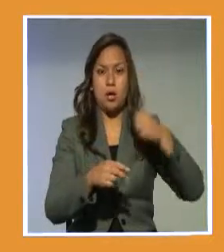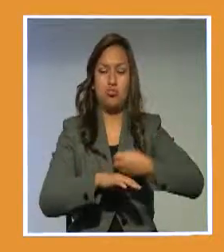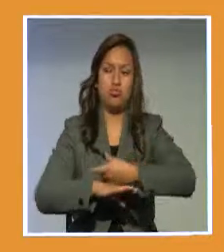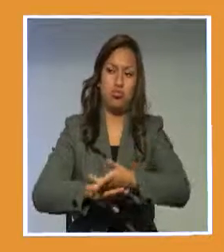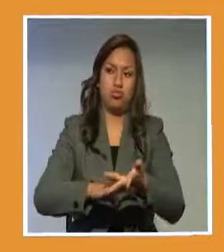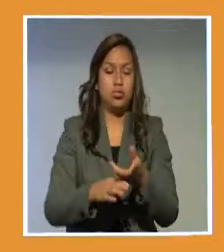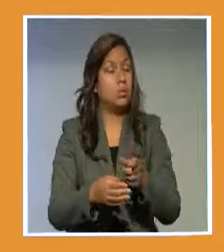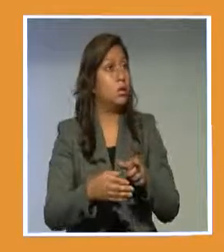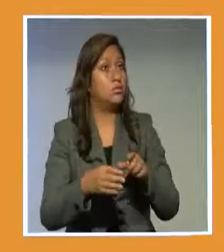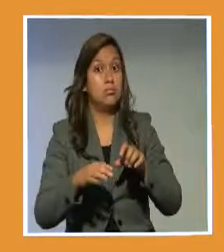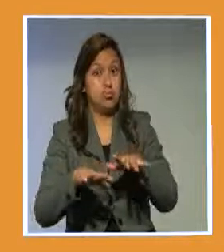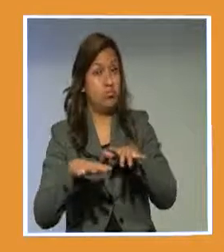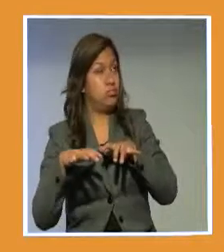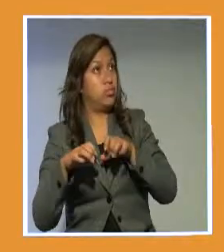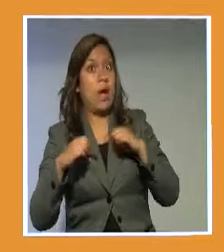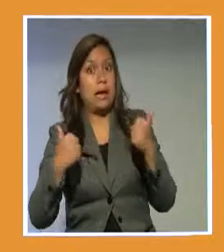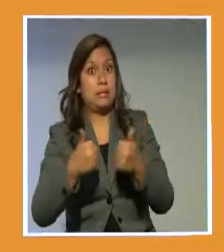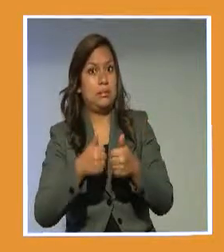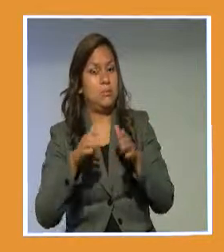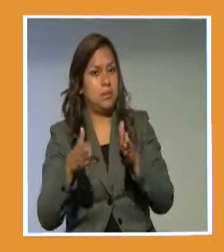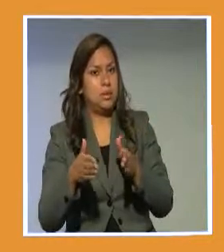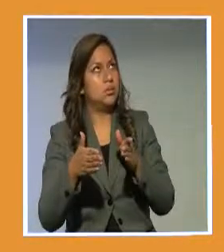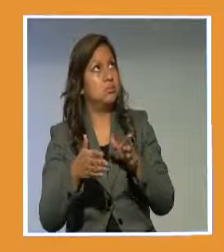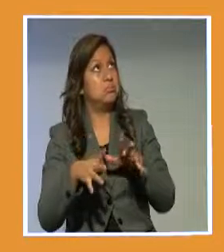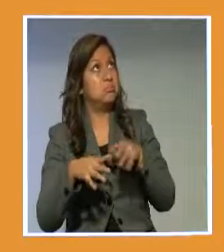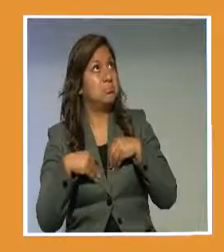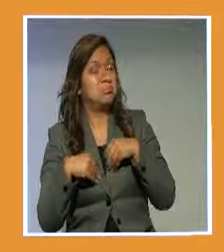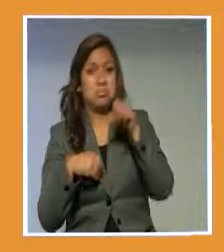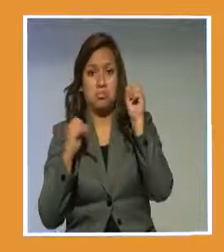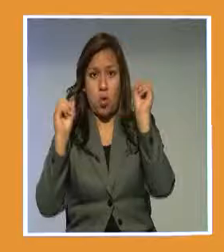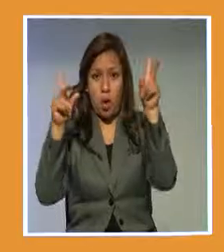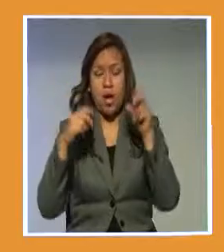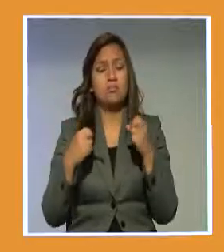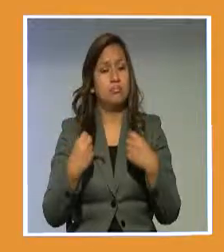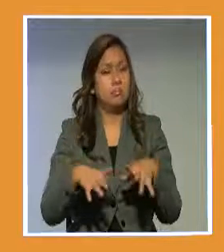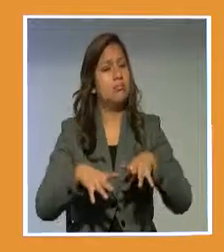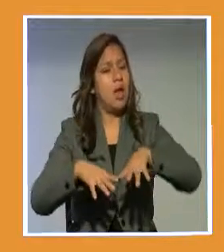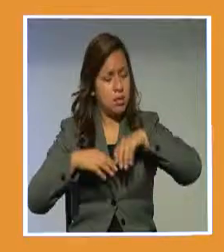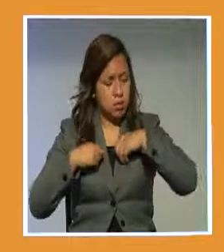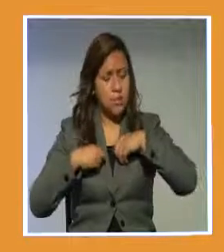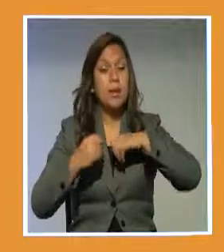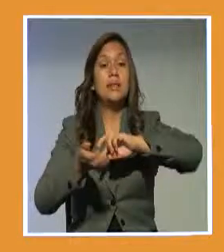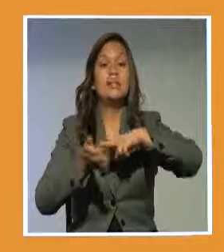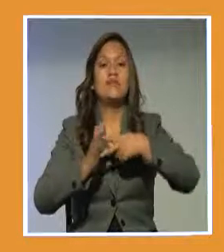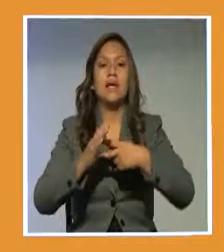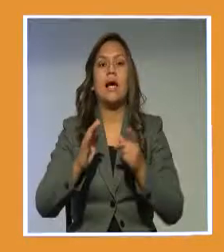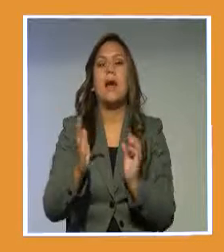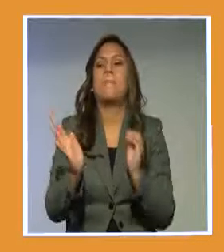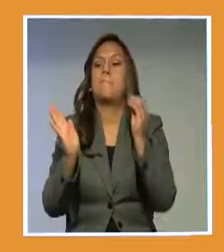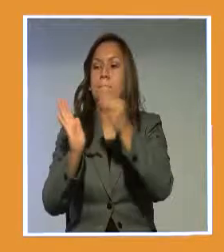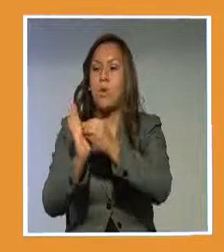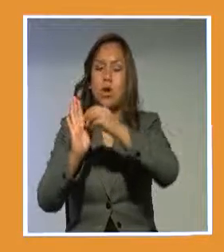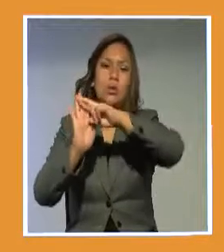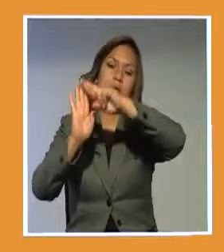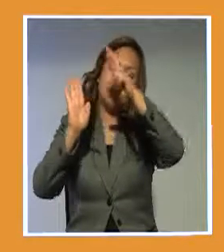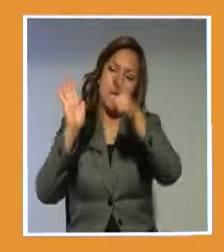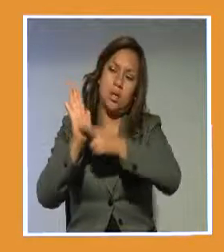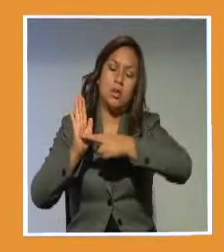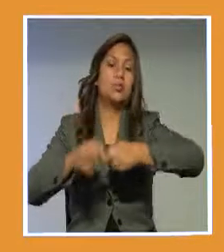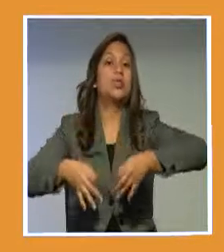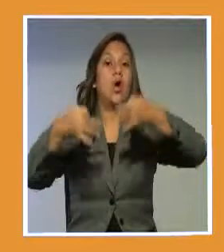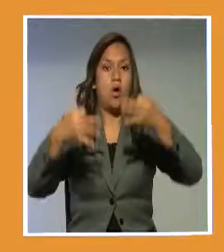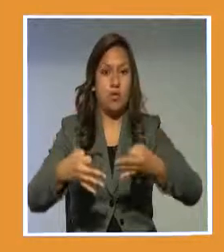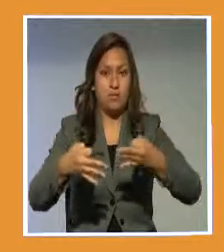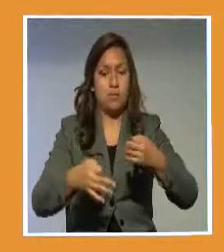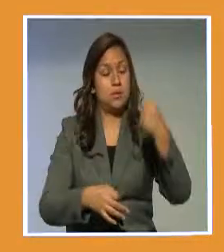observaciones. Eso quiere decir que ya en los siguientes días se estará publicando en el registro oficial para que garantice los derechos otorgados